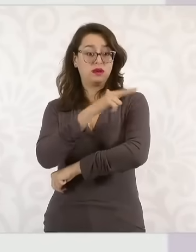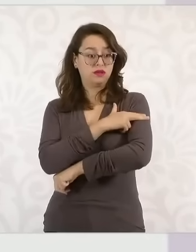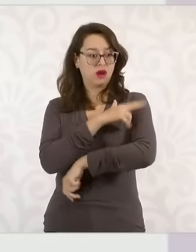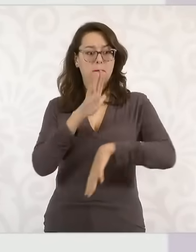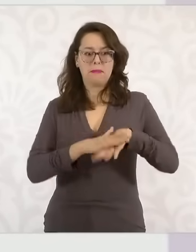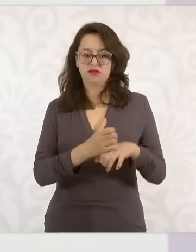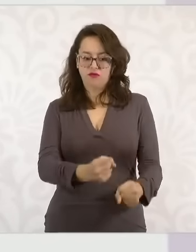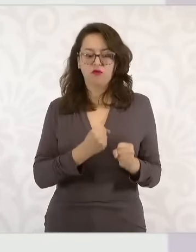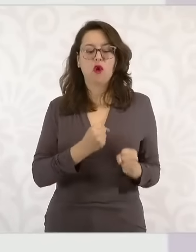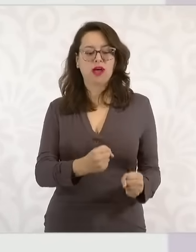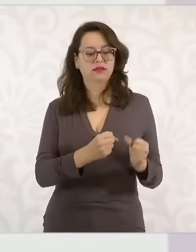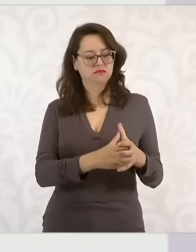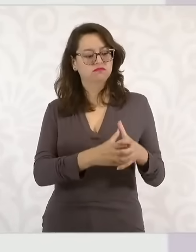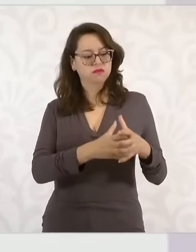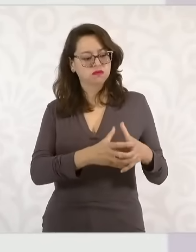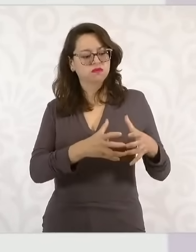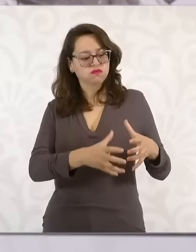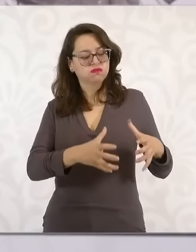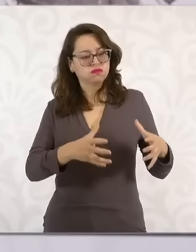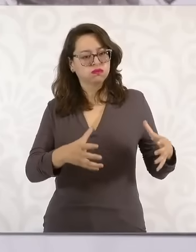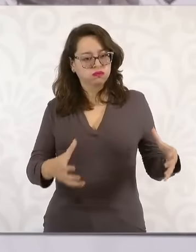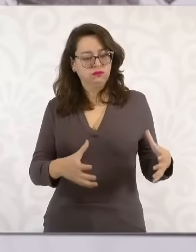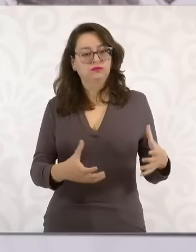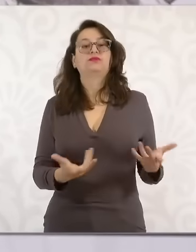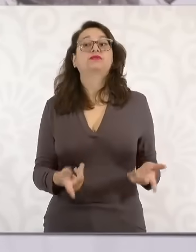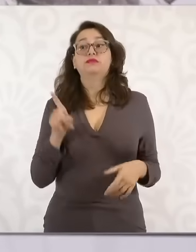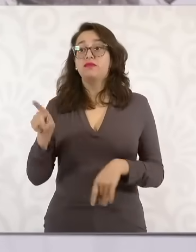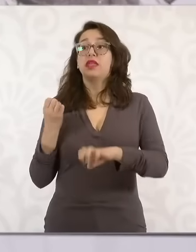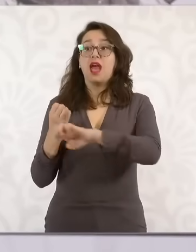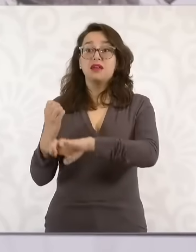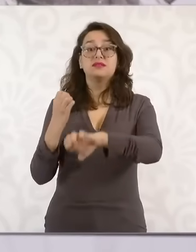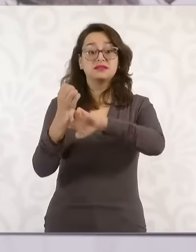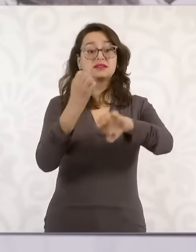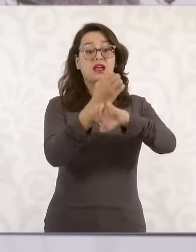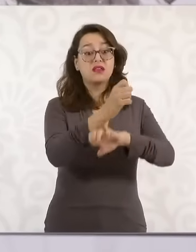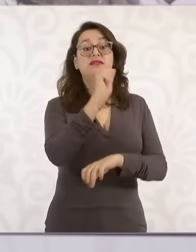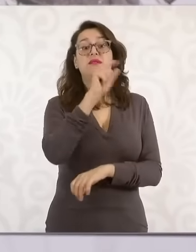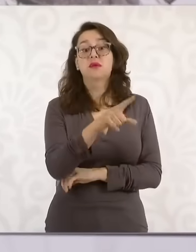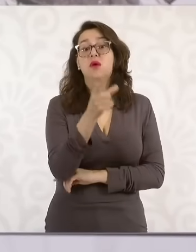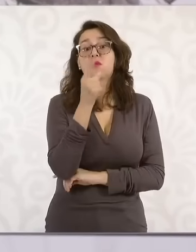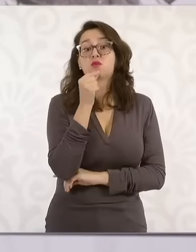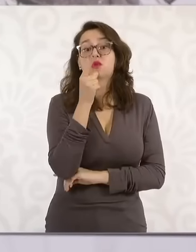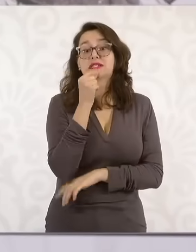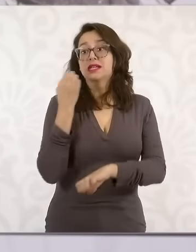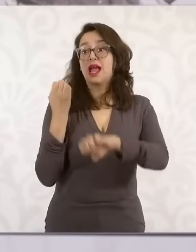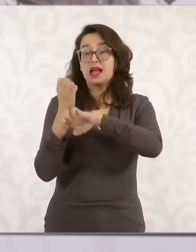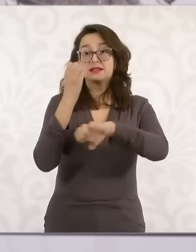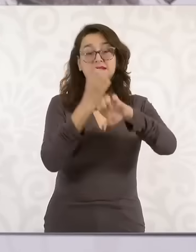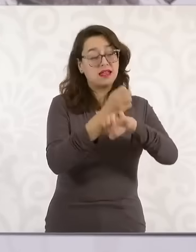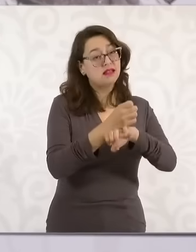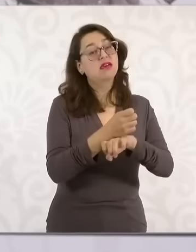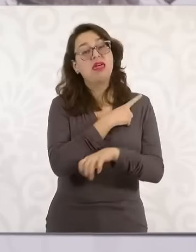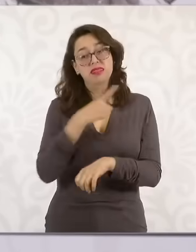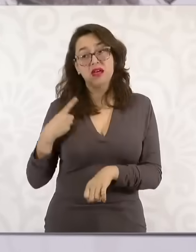eso y vamos a seguir. Y en los estados también la consolidación de las policías estatales, que es una